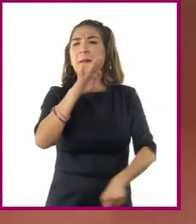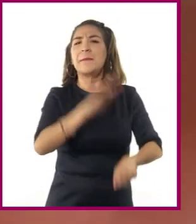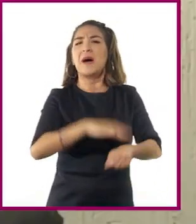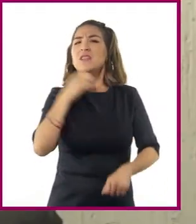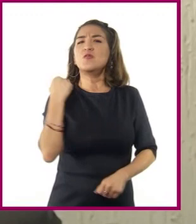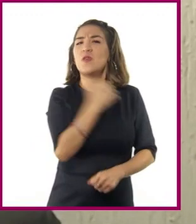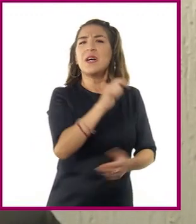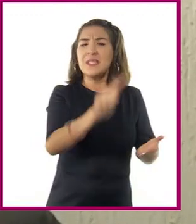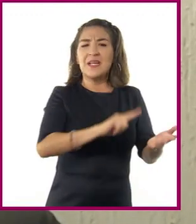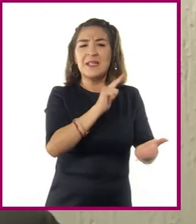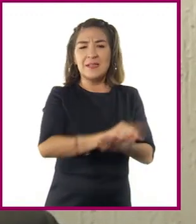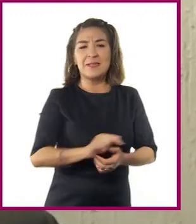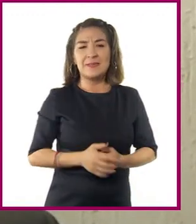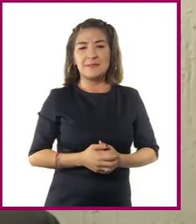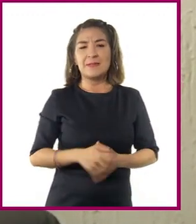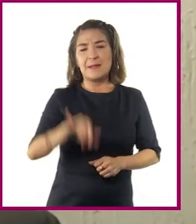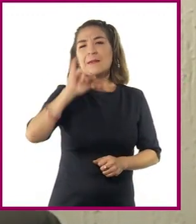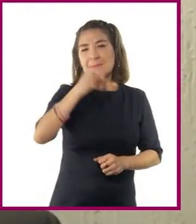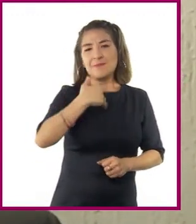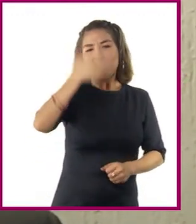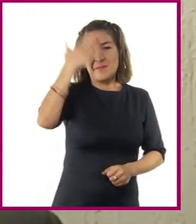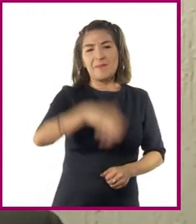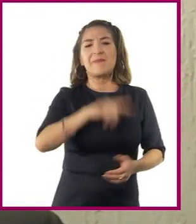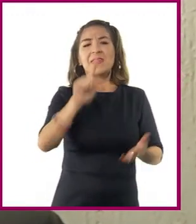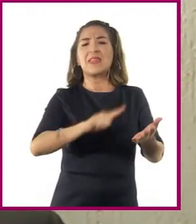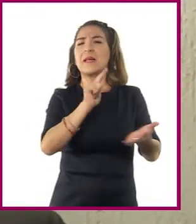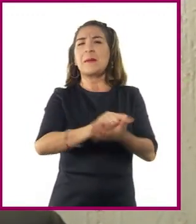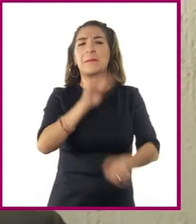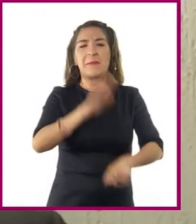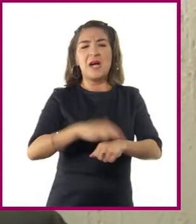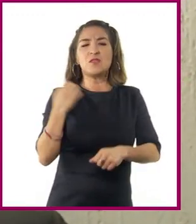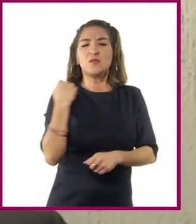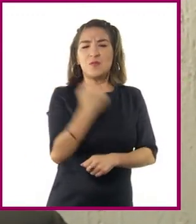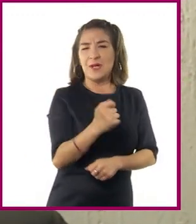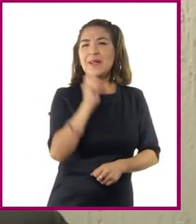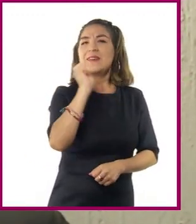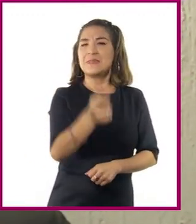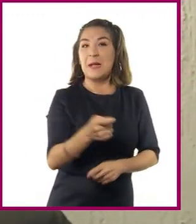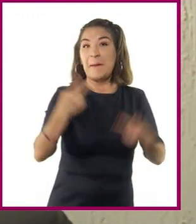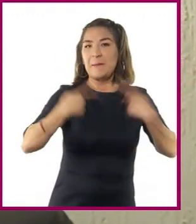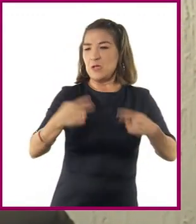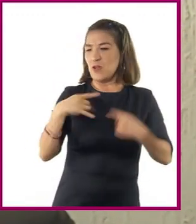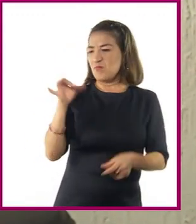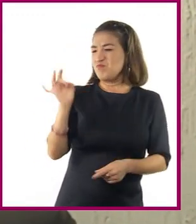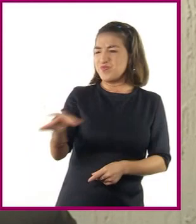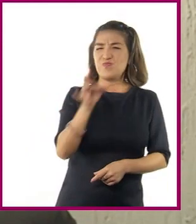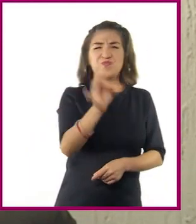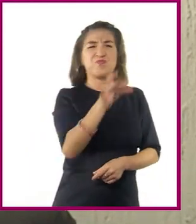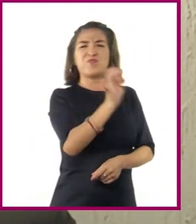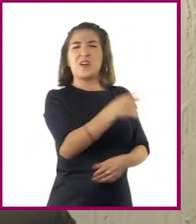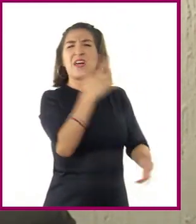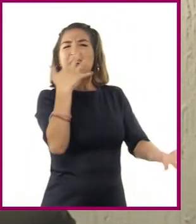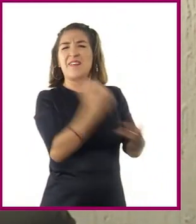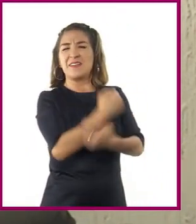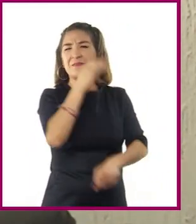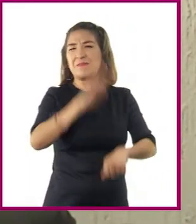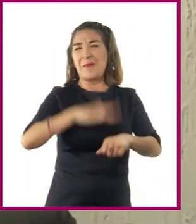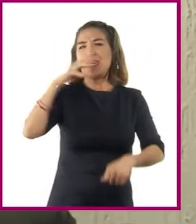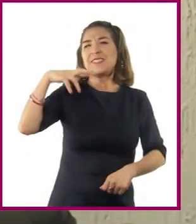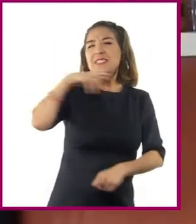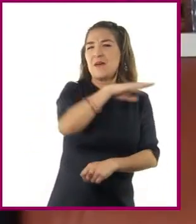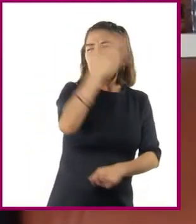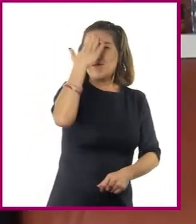fuerte? Sí, la ley del más fuerte es la de la persona que gana a los demás, es el más fuerte, o el más rápido, o el más